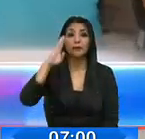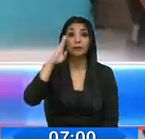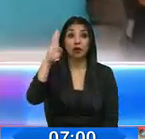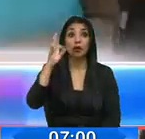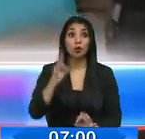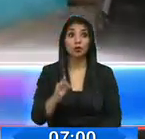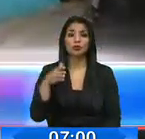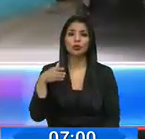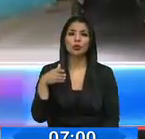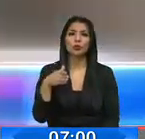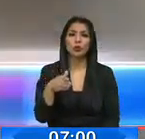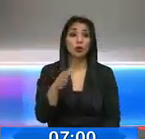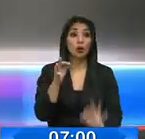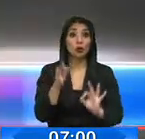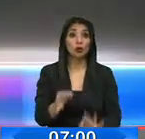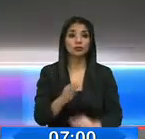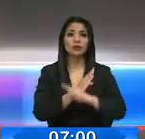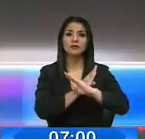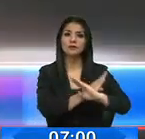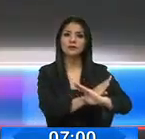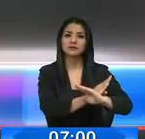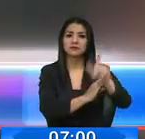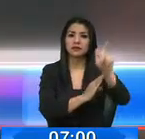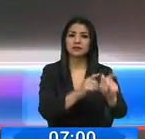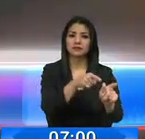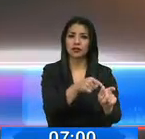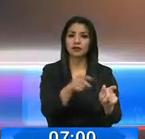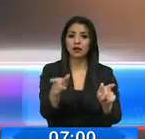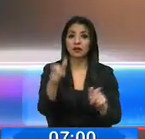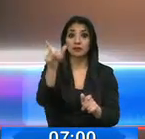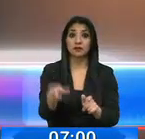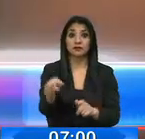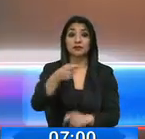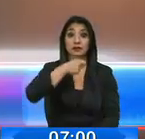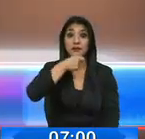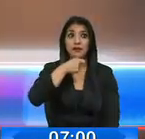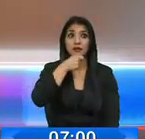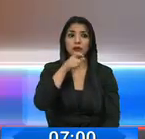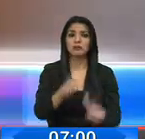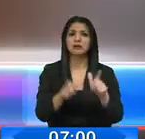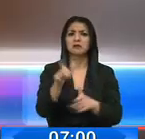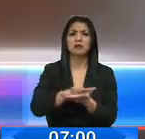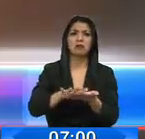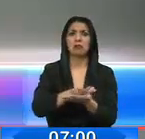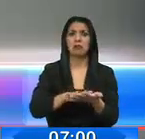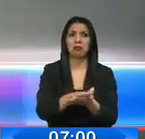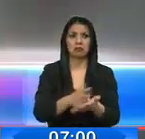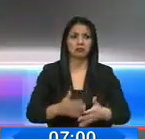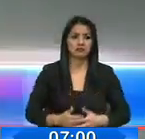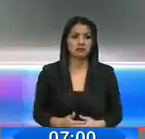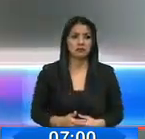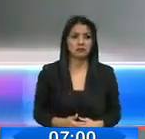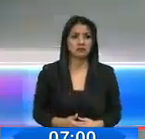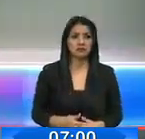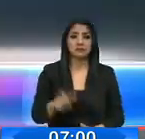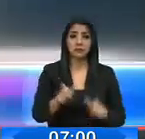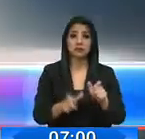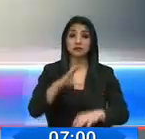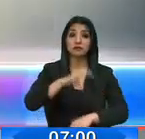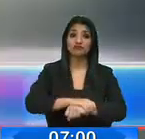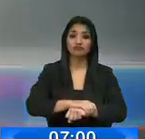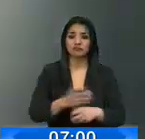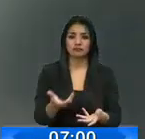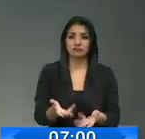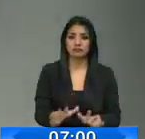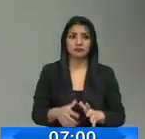por aquí y por defenderle a la persona de la tercera edad lo que se dan estos hechos. Indica que no hubo detenidos.